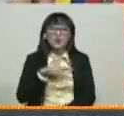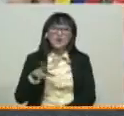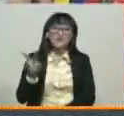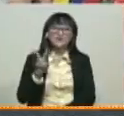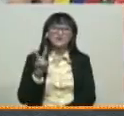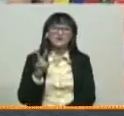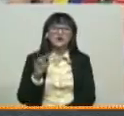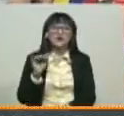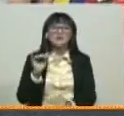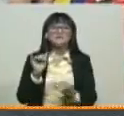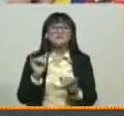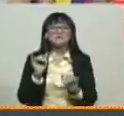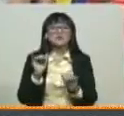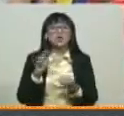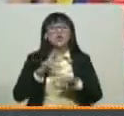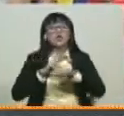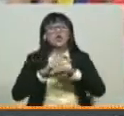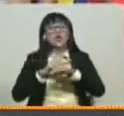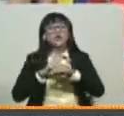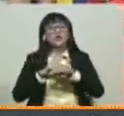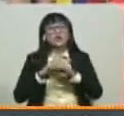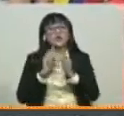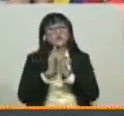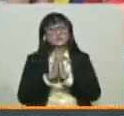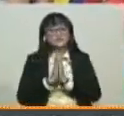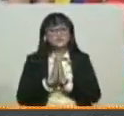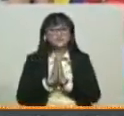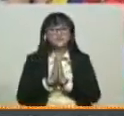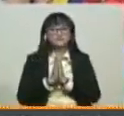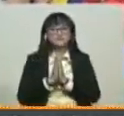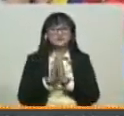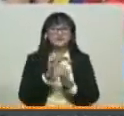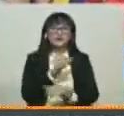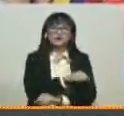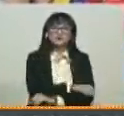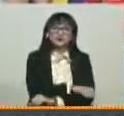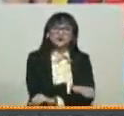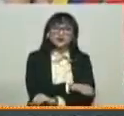Gregorio Hernández. Le pido sus bendiciones.